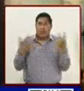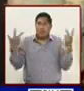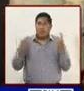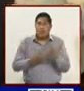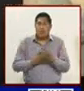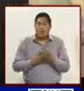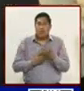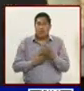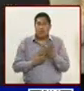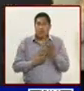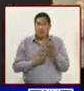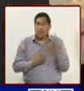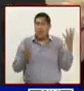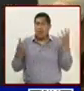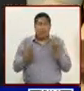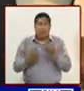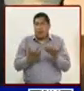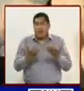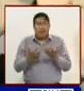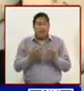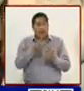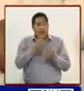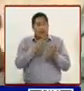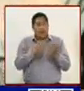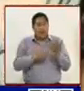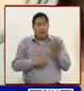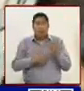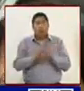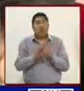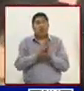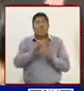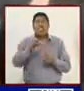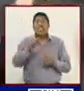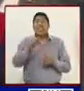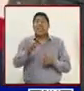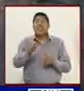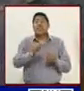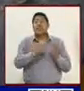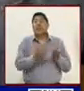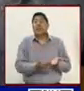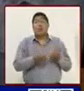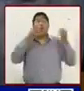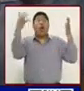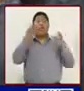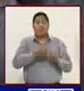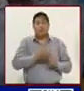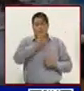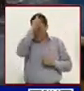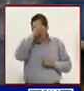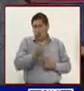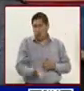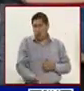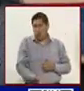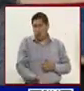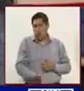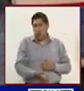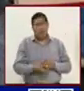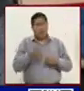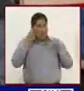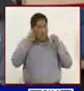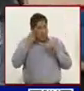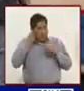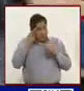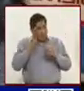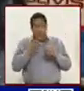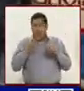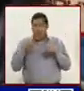al SAS, cuánto va a ser la pensión de cada alumno? Entonces, también tenemos que pensar en la economía de los padres. Además, tenemos que